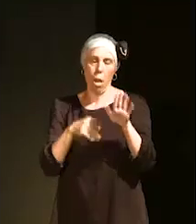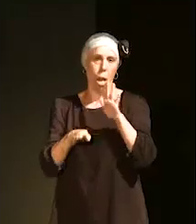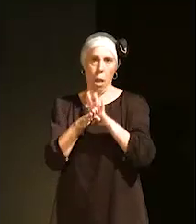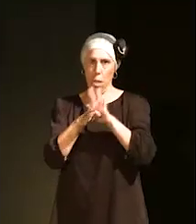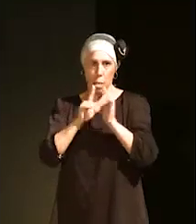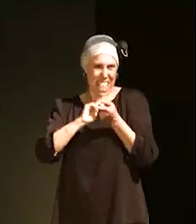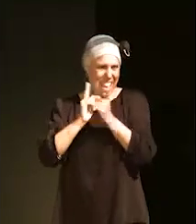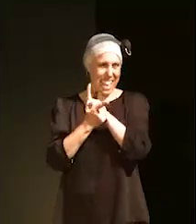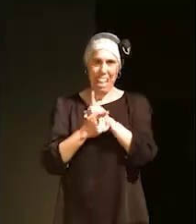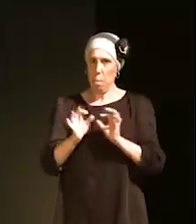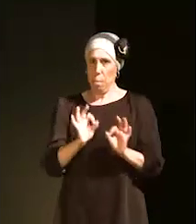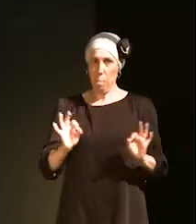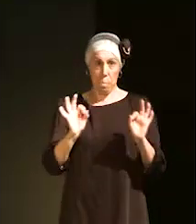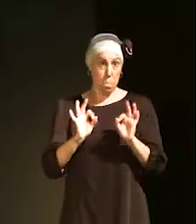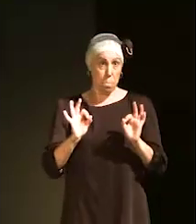cambiado